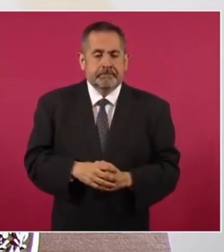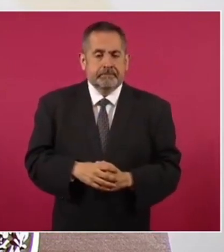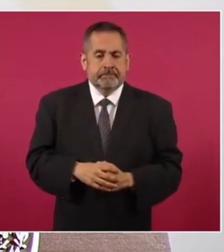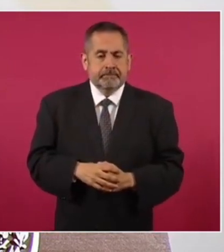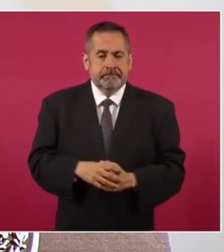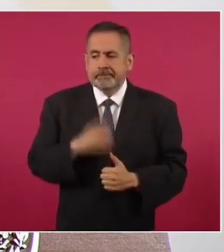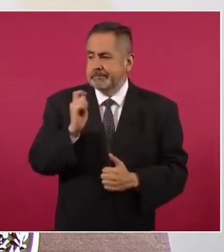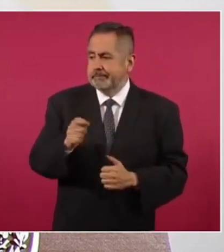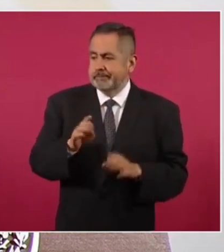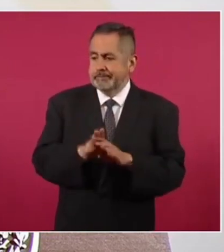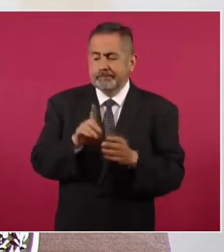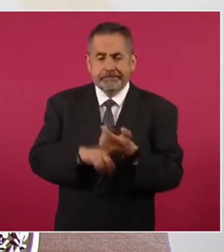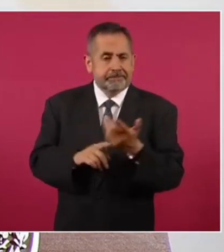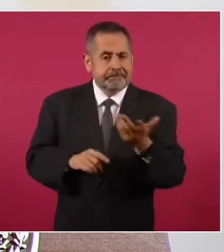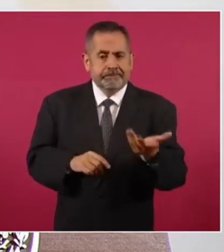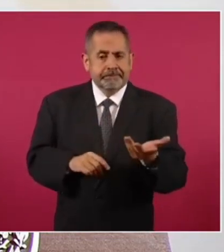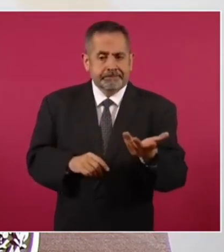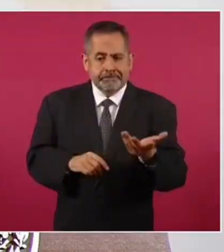es una